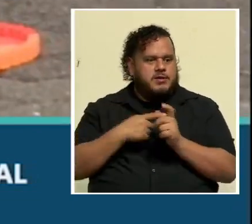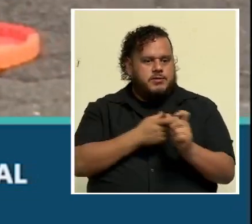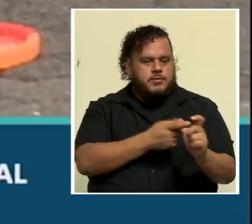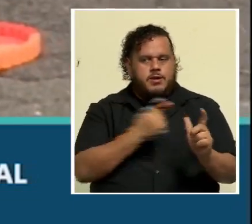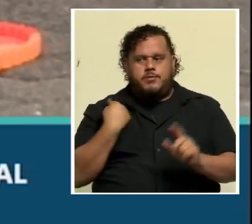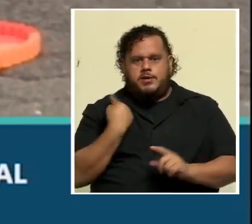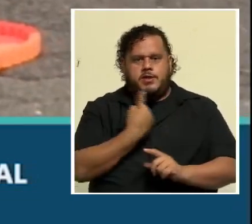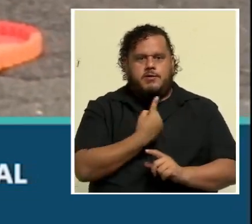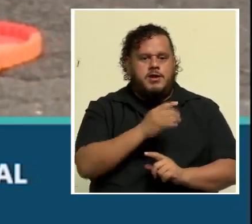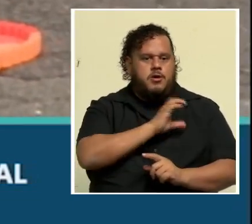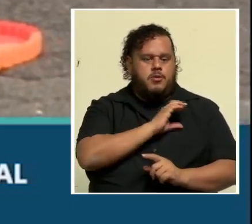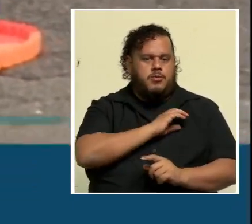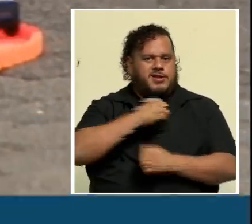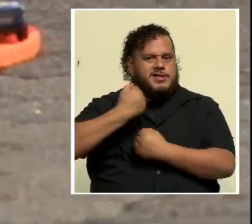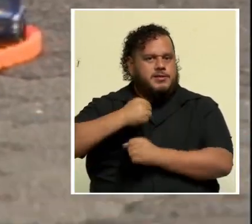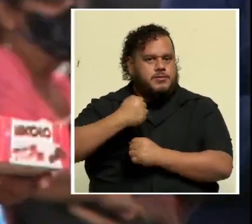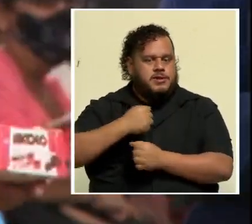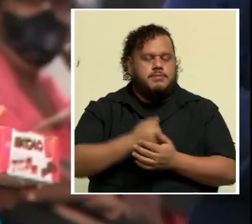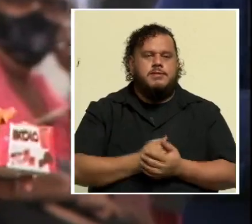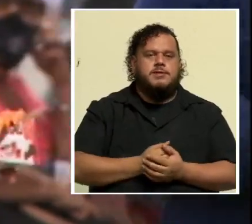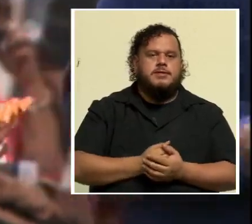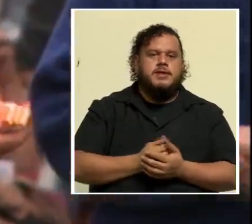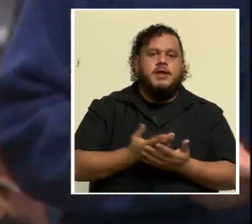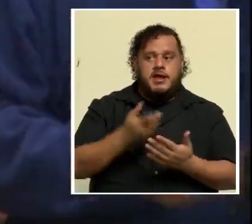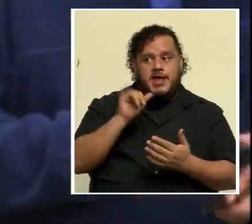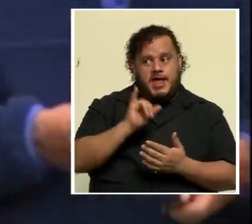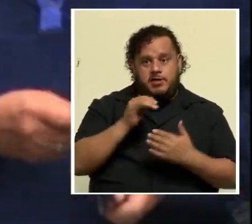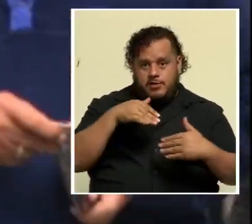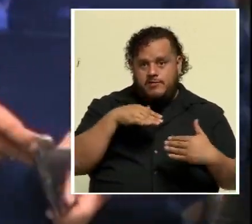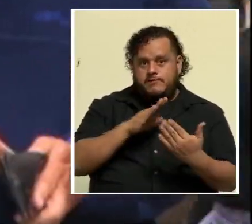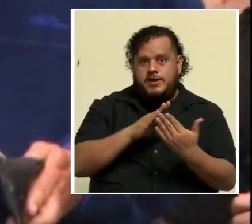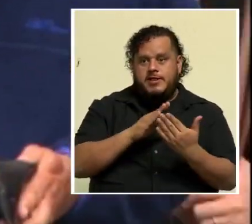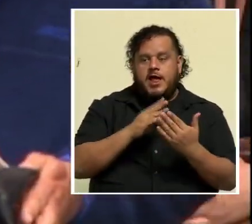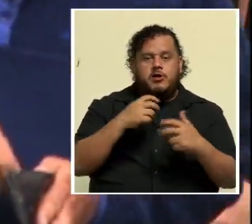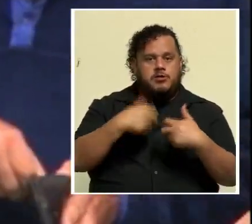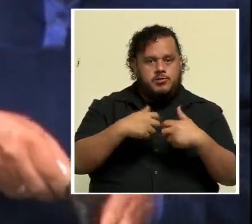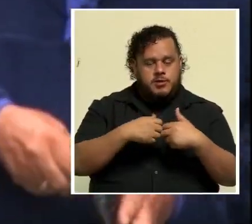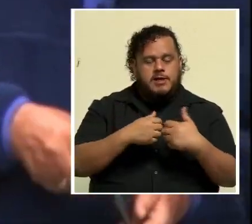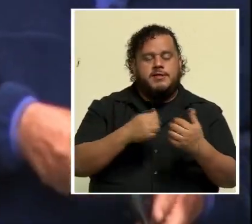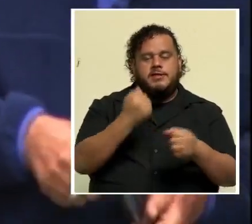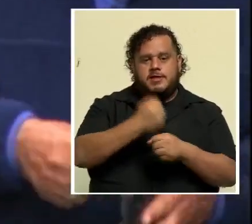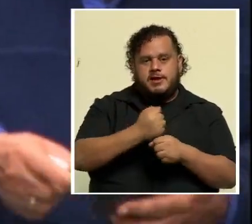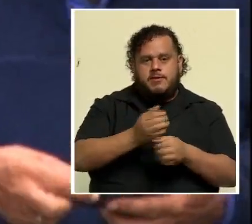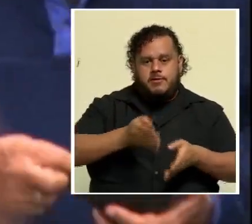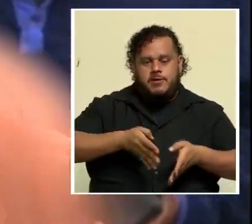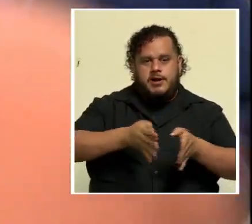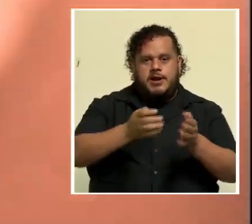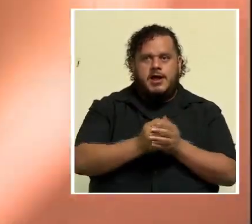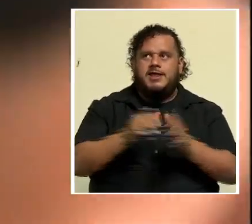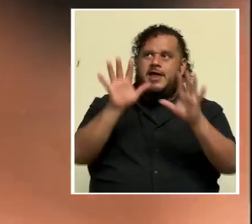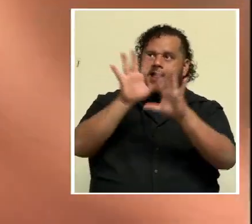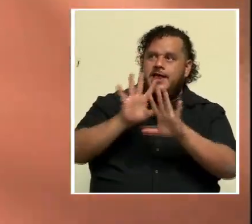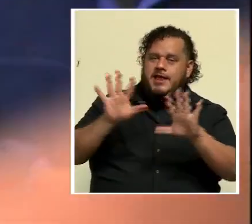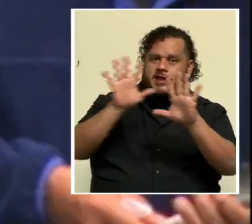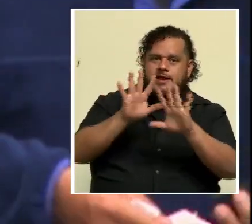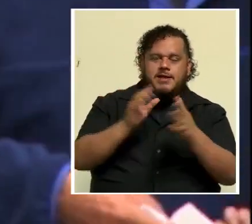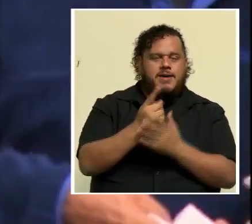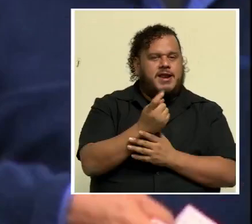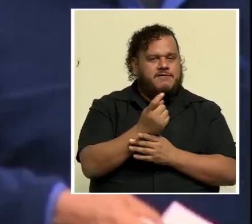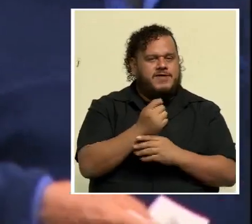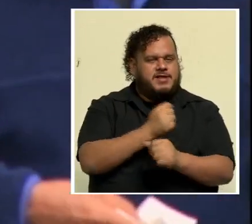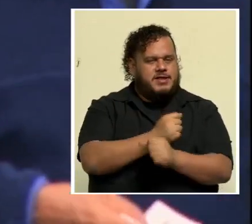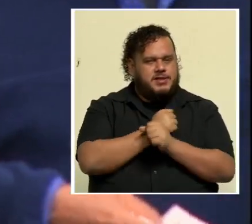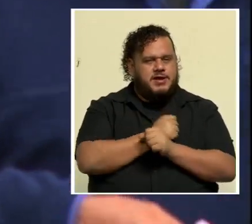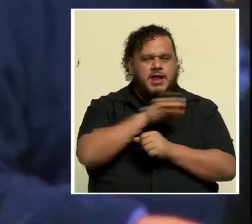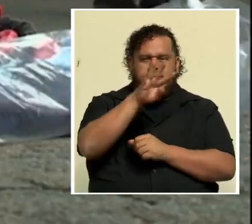presencia de un policía municipal. Ellos también enfrentan los contrastes del trabajo en la calle, el clima, la inseguridad, las jornadas extensas,